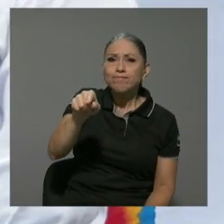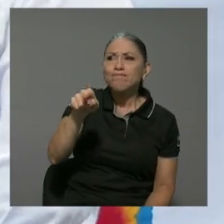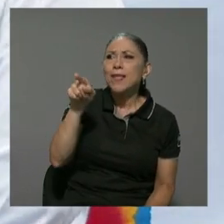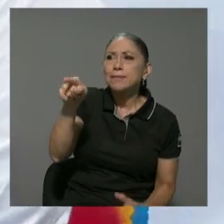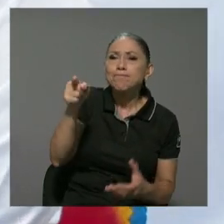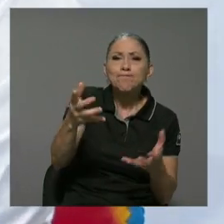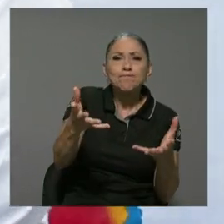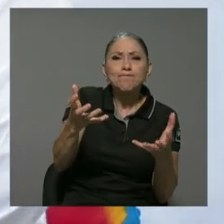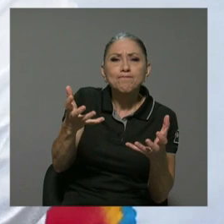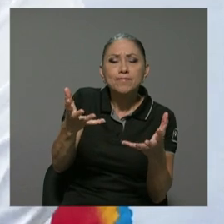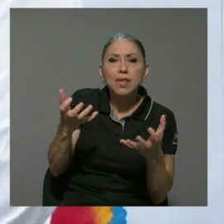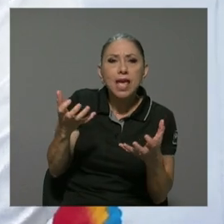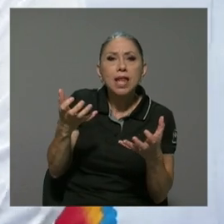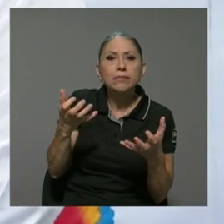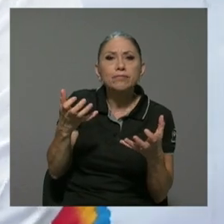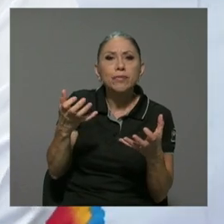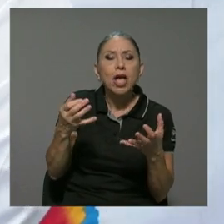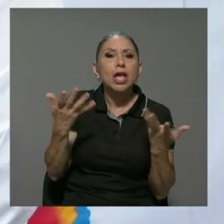de